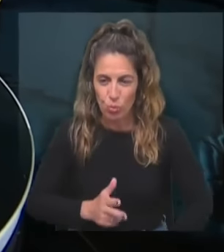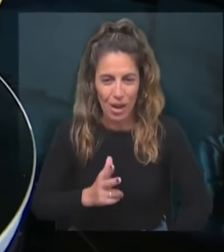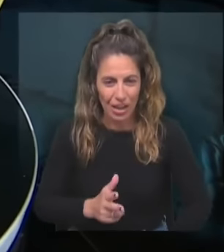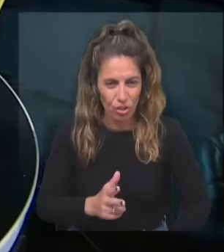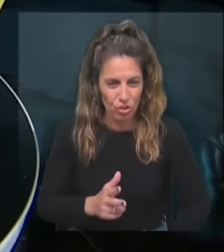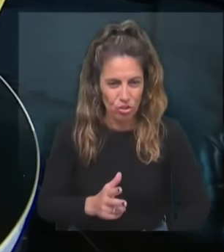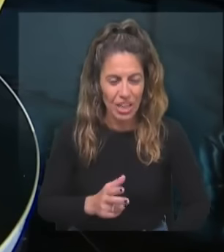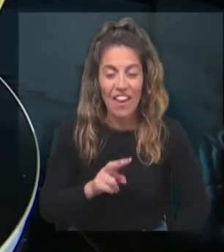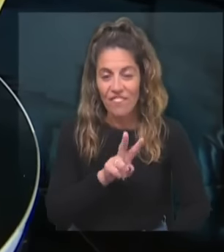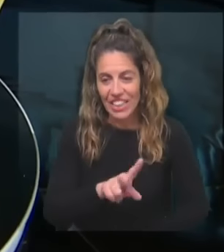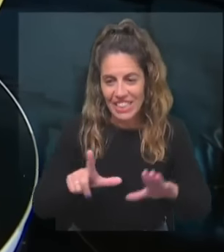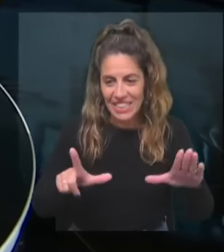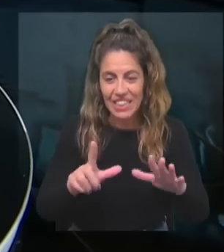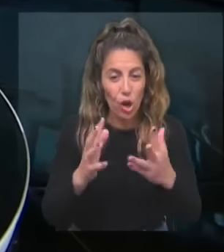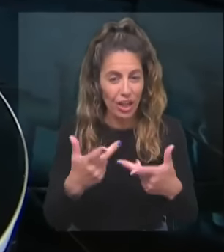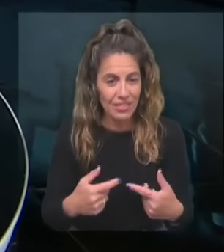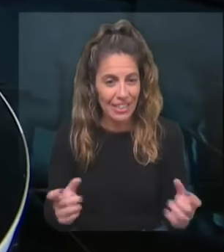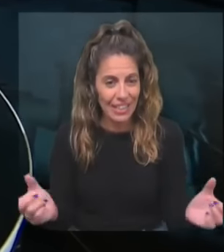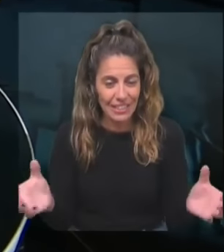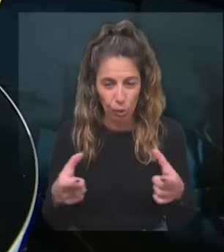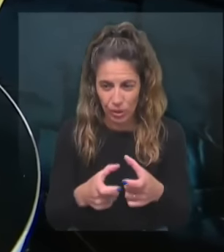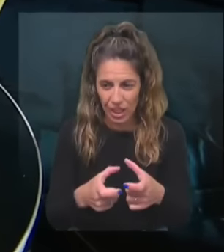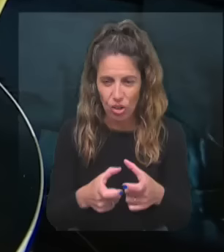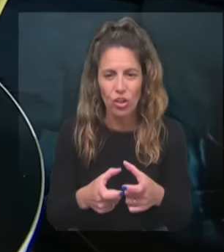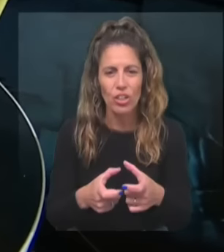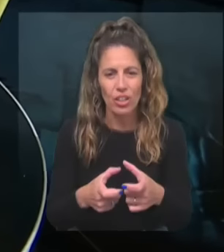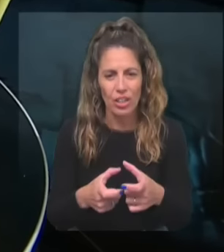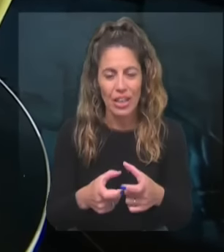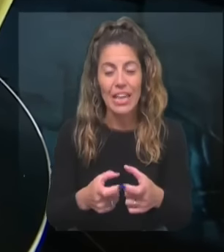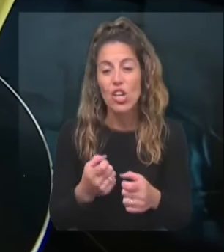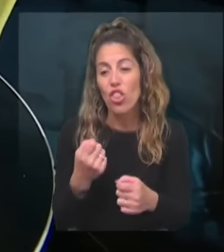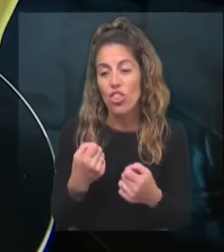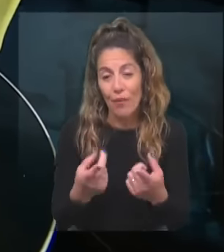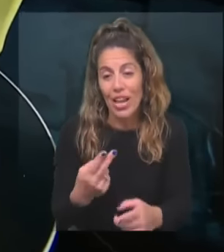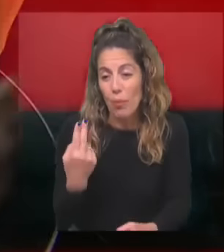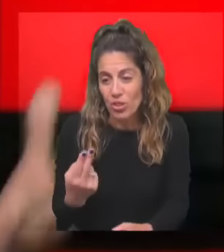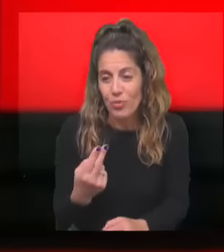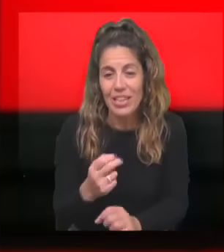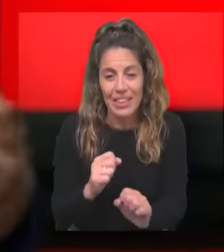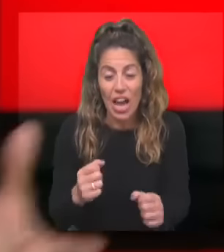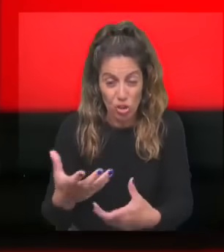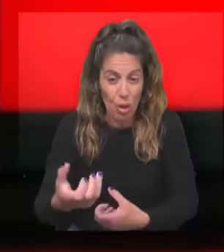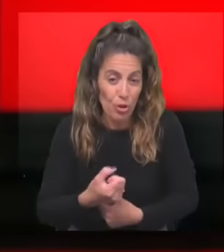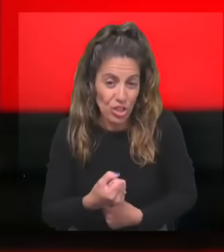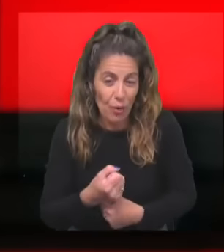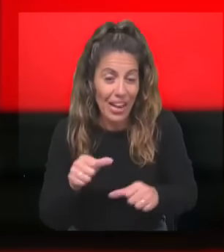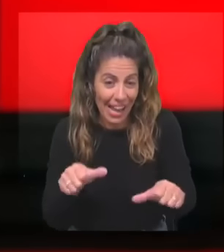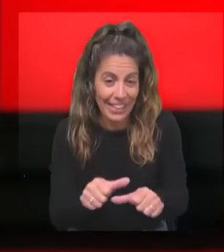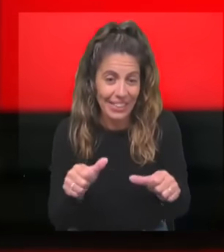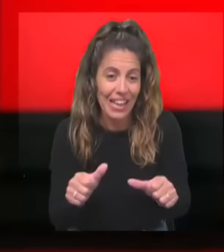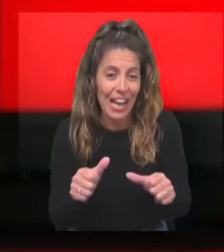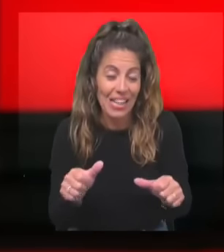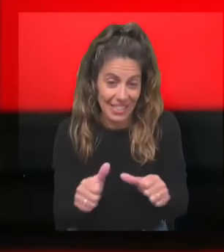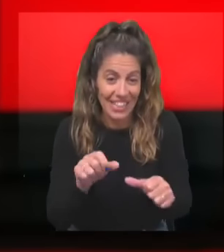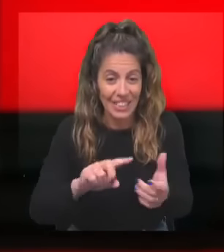17 organizaciones que de alguna manera nos mandataban, nos posibilitaban, en fin, declararon su apoyo a este emprendimiento.